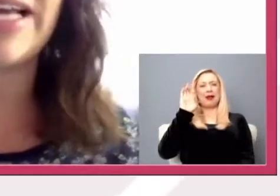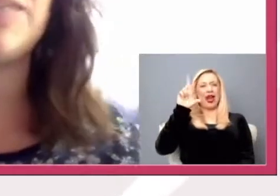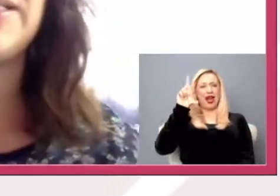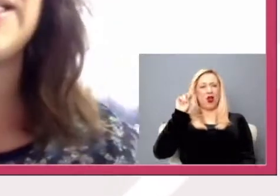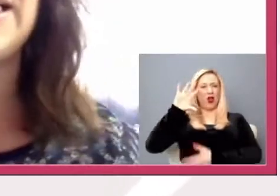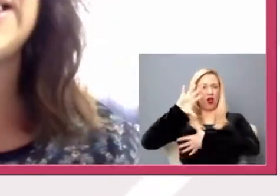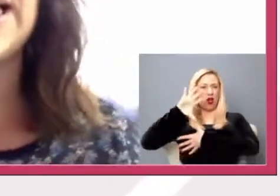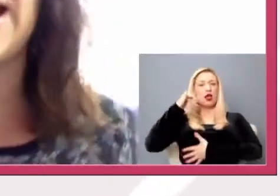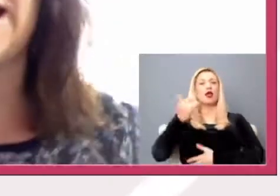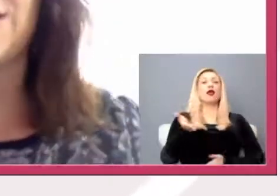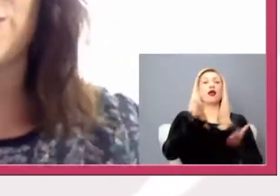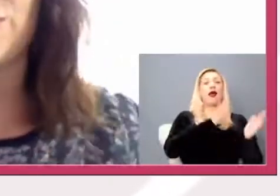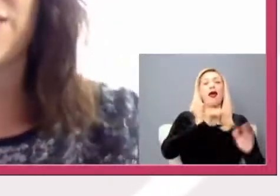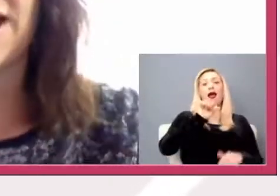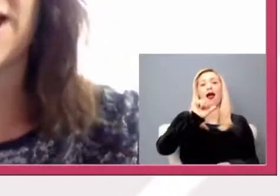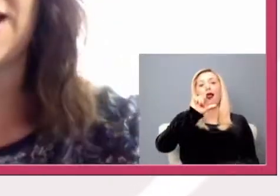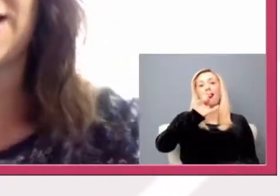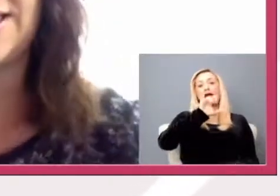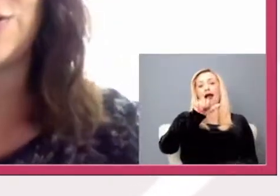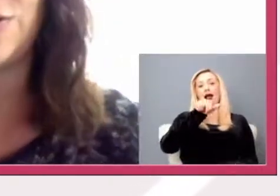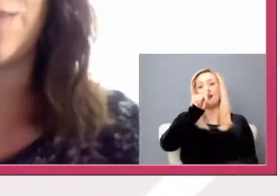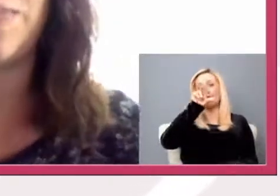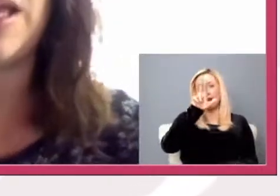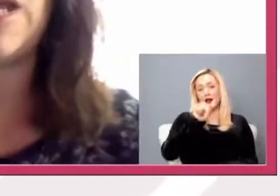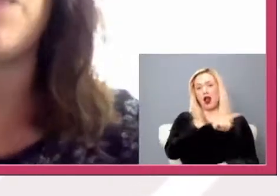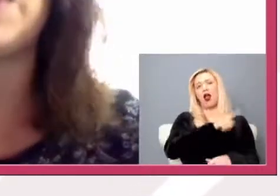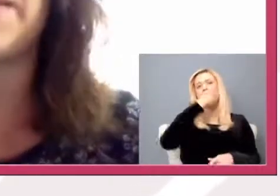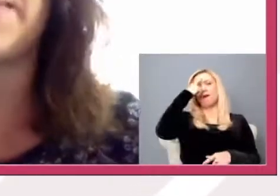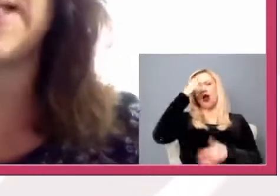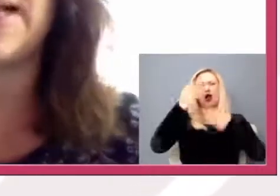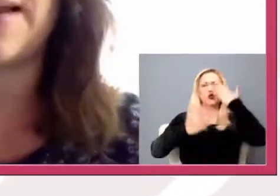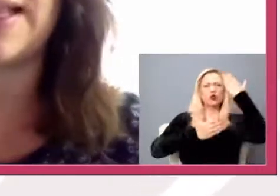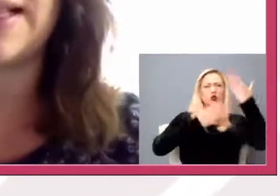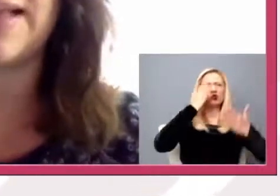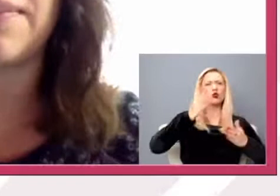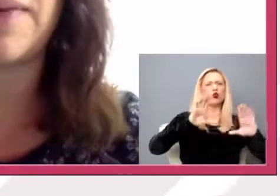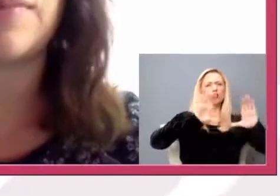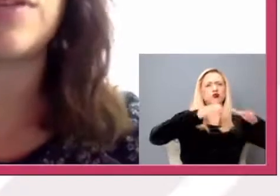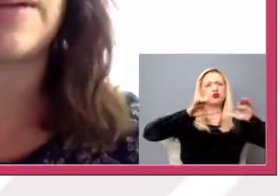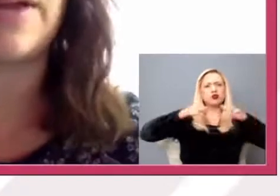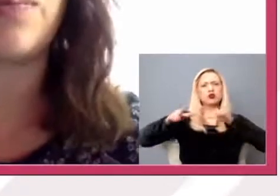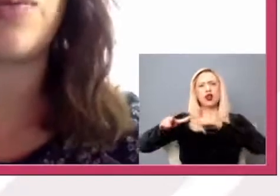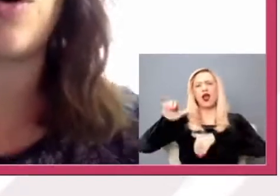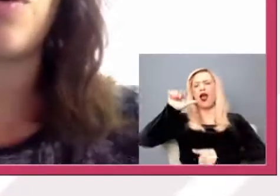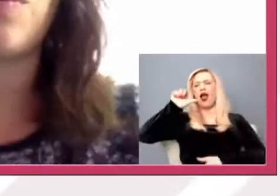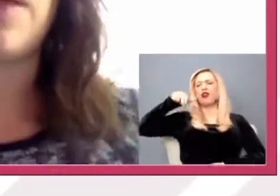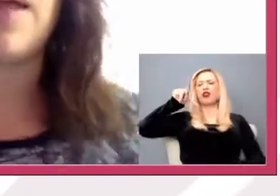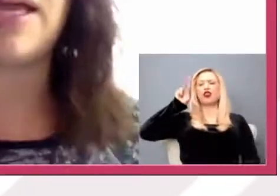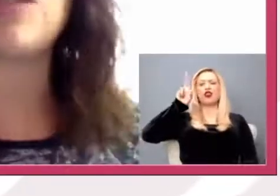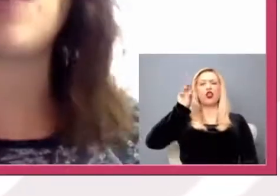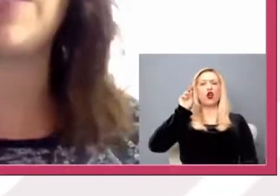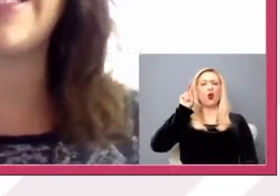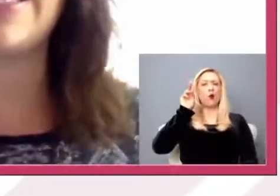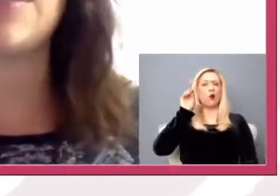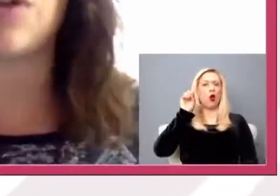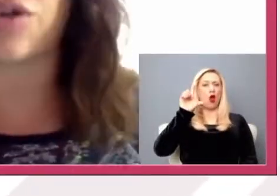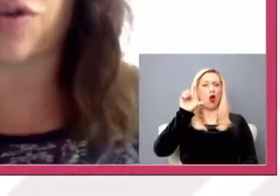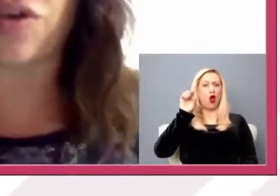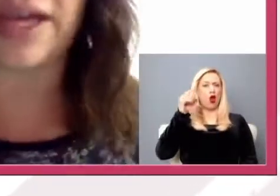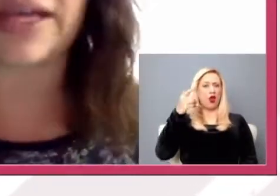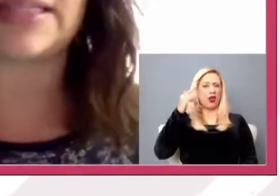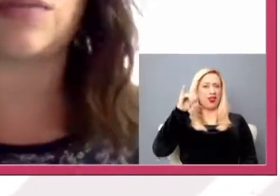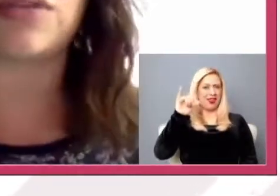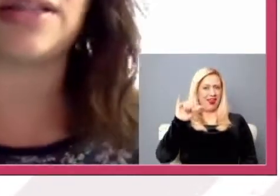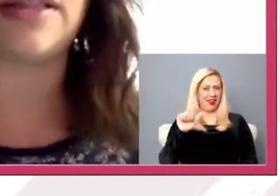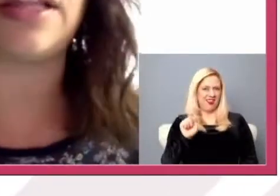Llosa, especialista en antropología y desarrollo. Y pues para empezar a hablar del tema, vamos a hablar un poco sobre qué es